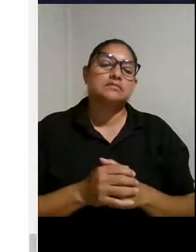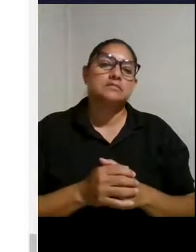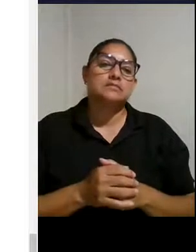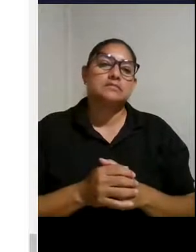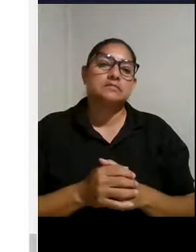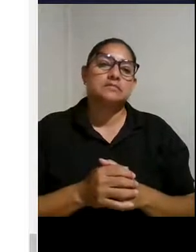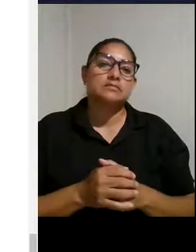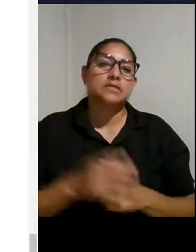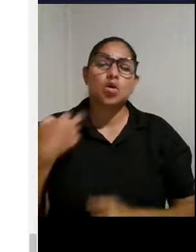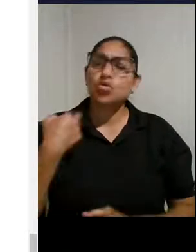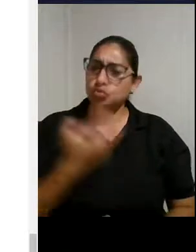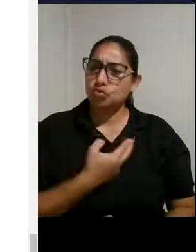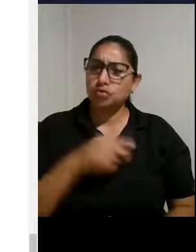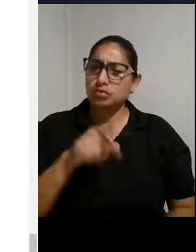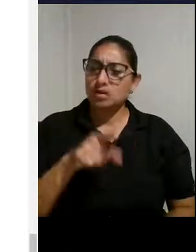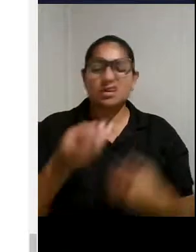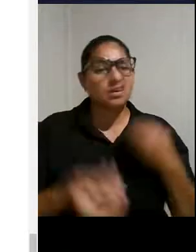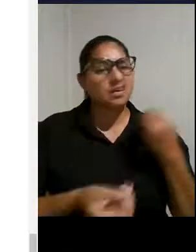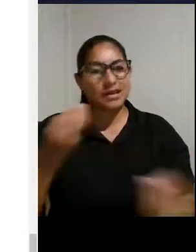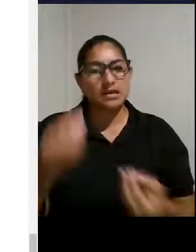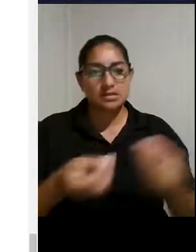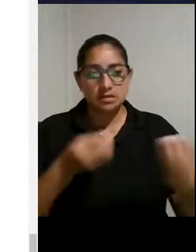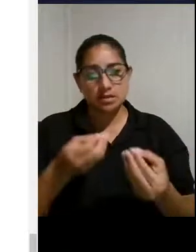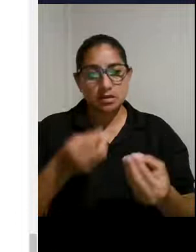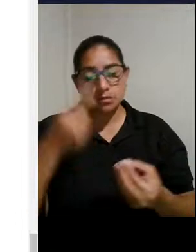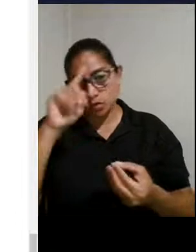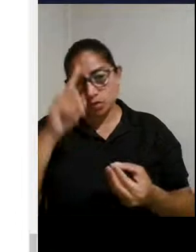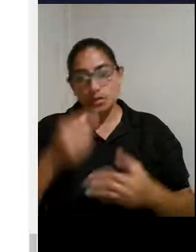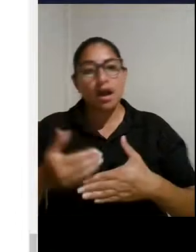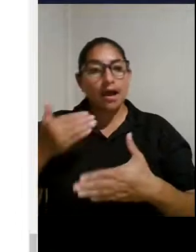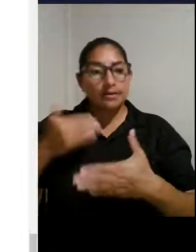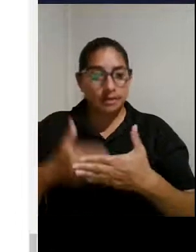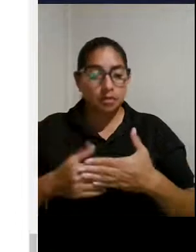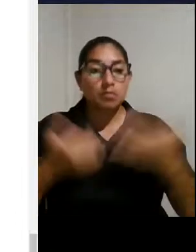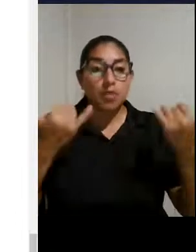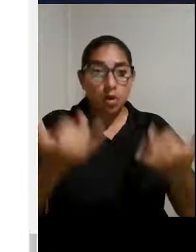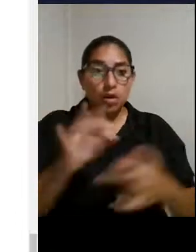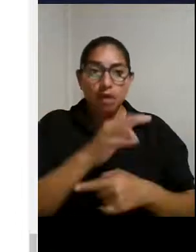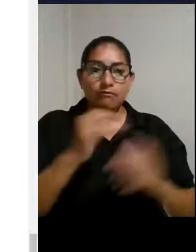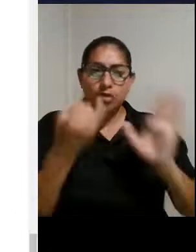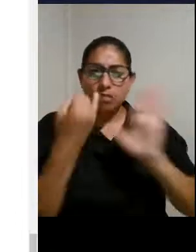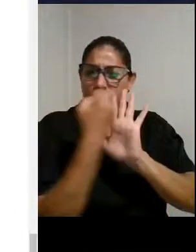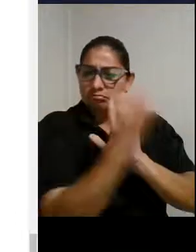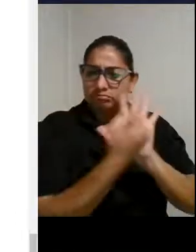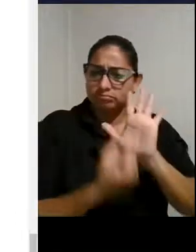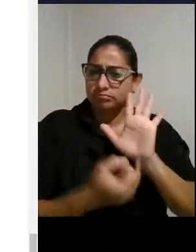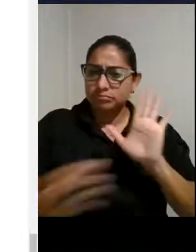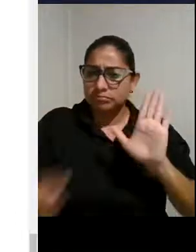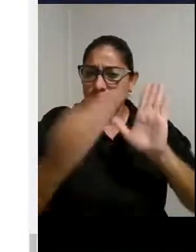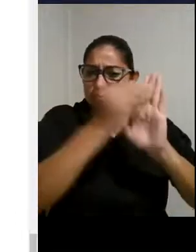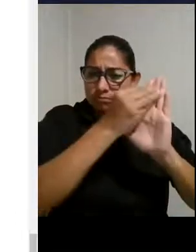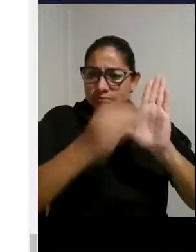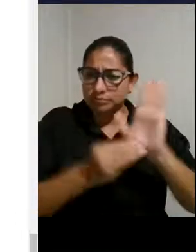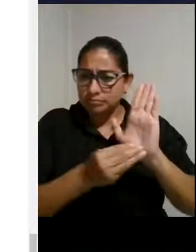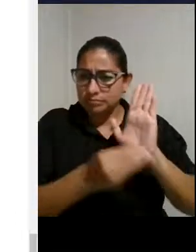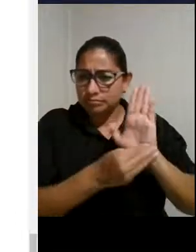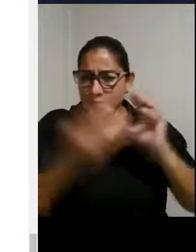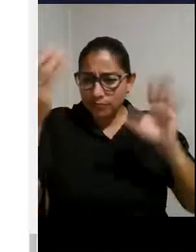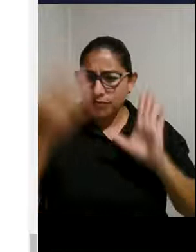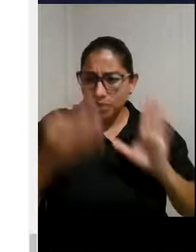Perdón. ¿Qué fue lo que hicimos nosotros anteriormente, pero ahora de manera gráfica? Lo que hicimos fue